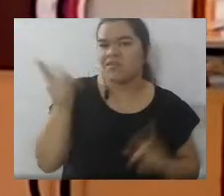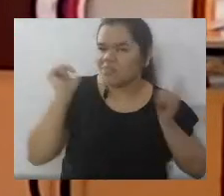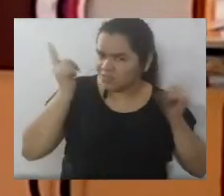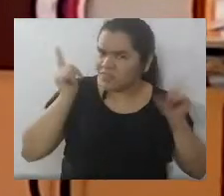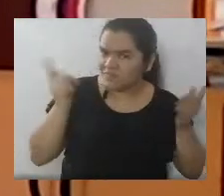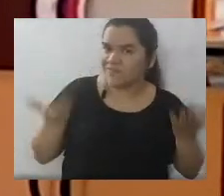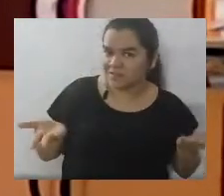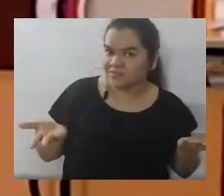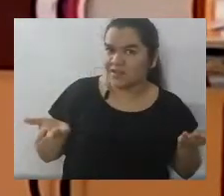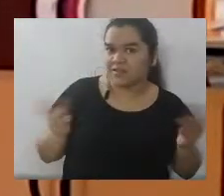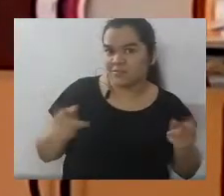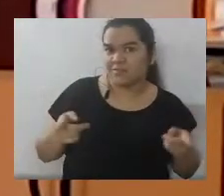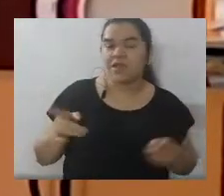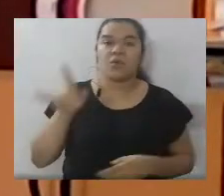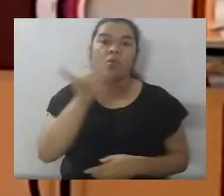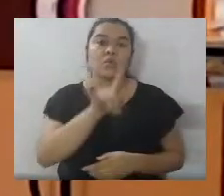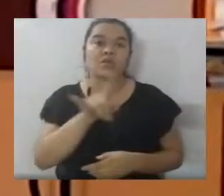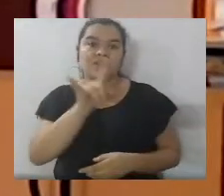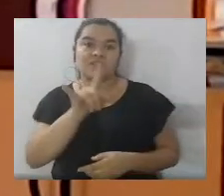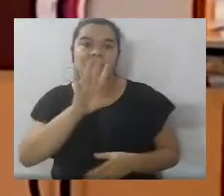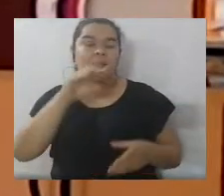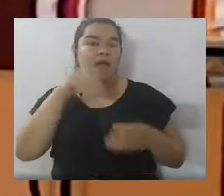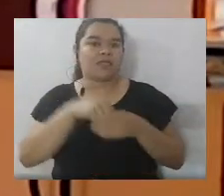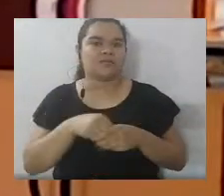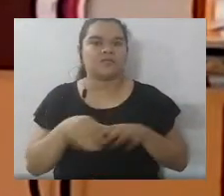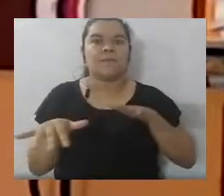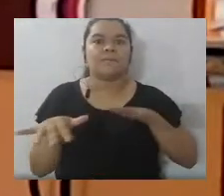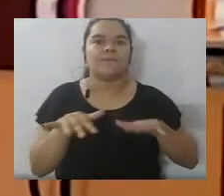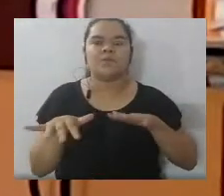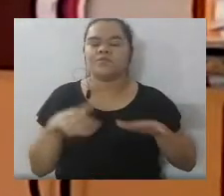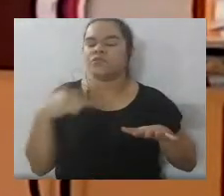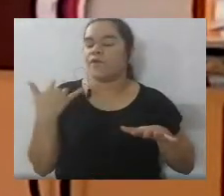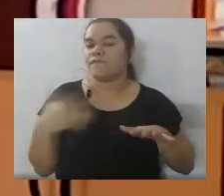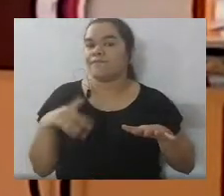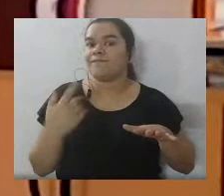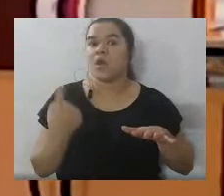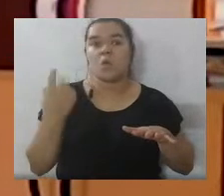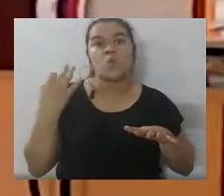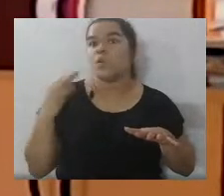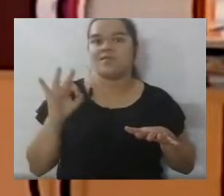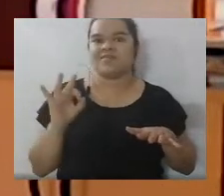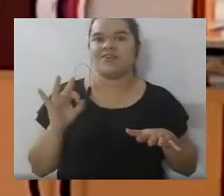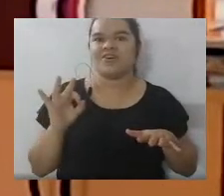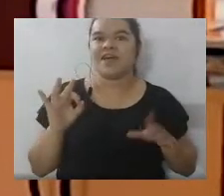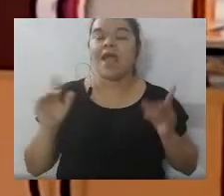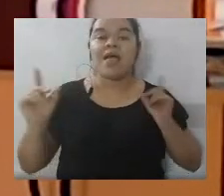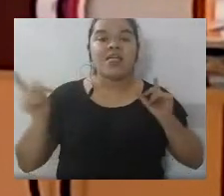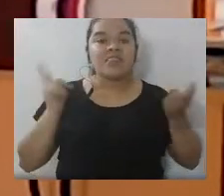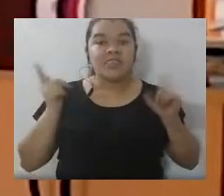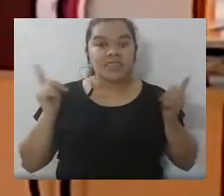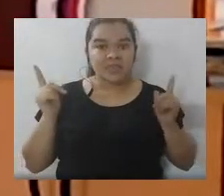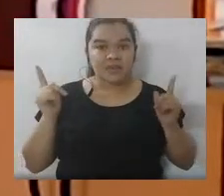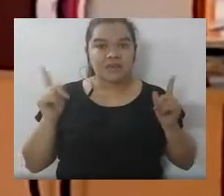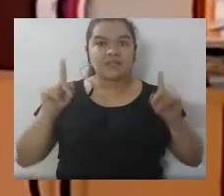diviertan. La vida universitaria es una etapa única en la vida y al divertirse ustedes interactúan con otras